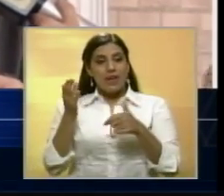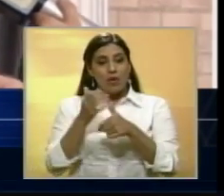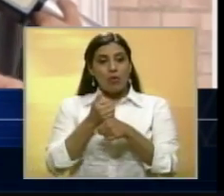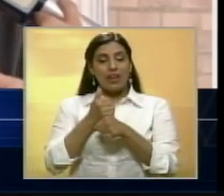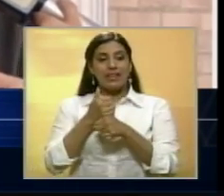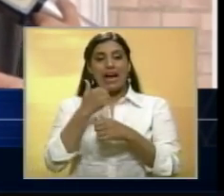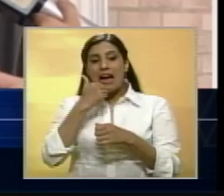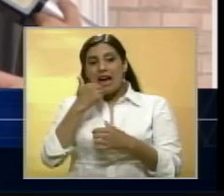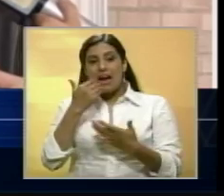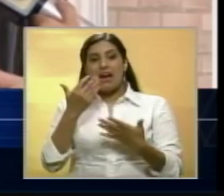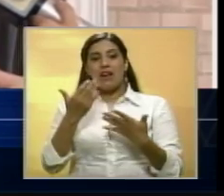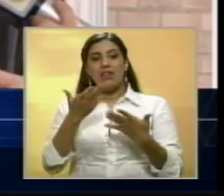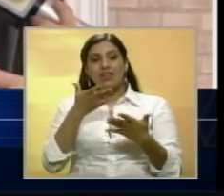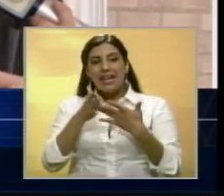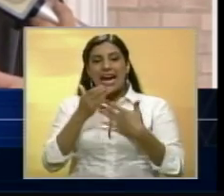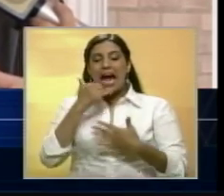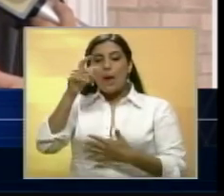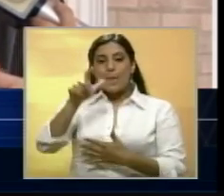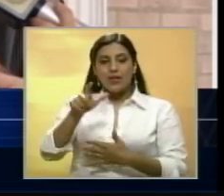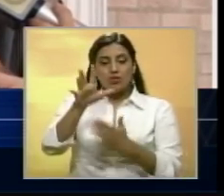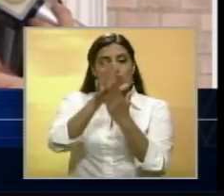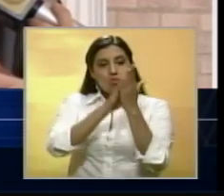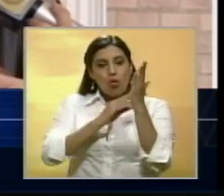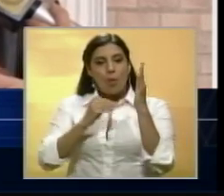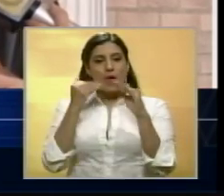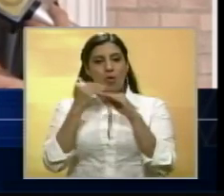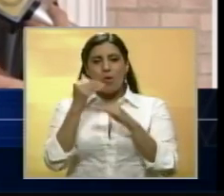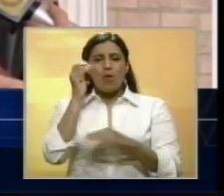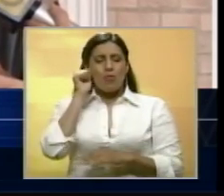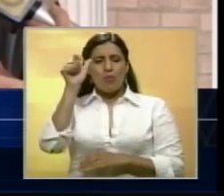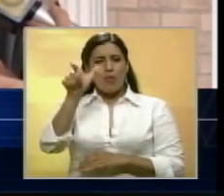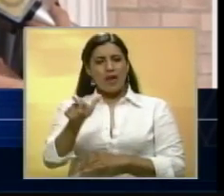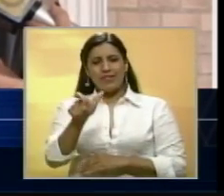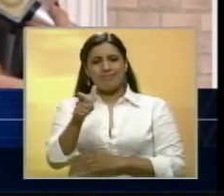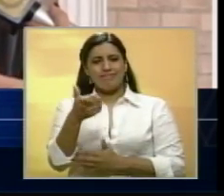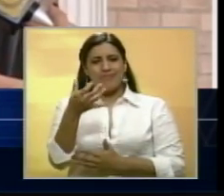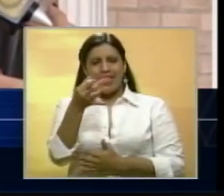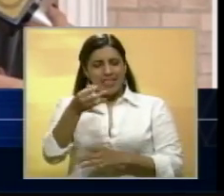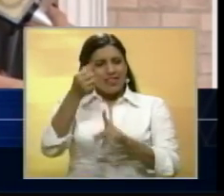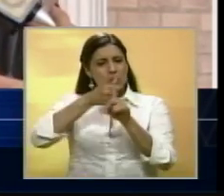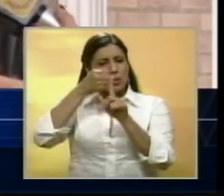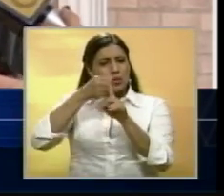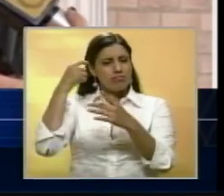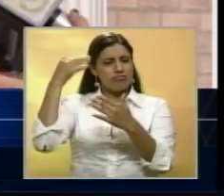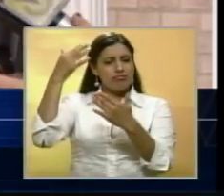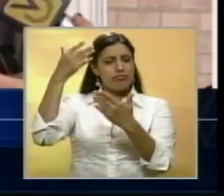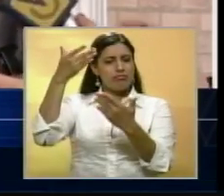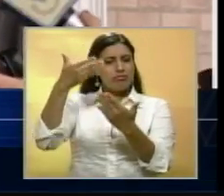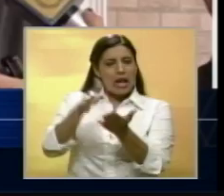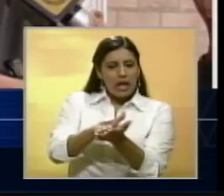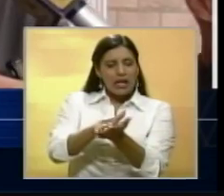haya logrado que alguien la imite, porque fue una mujer que de verdad que luchó toda su vida por